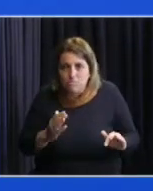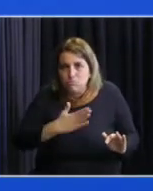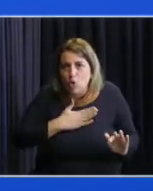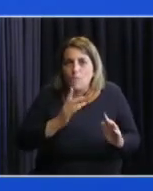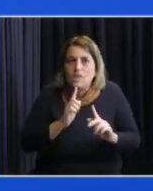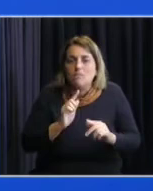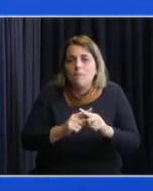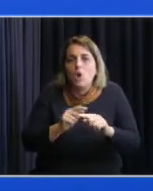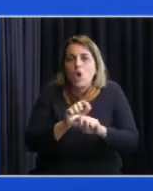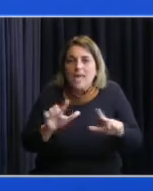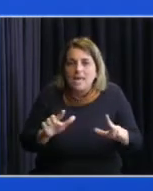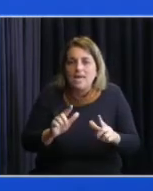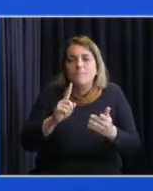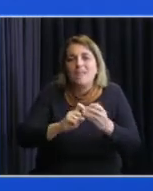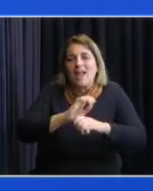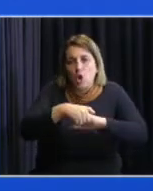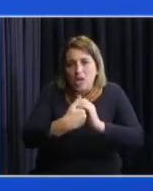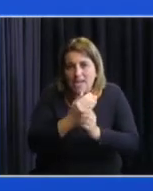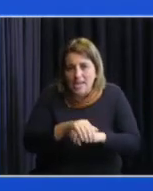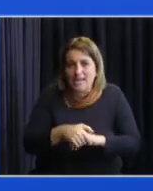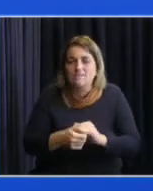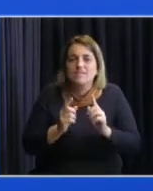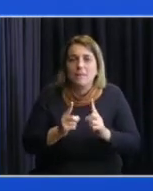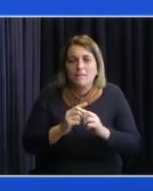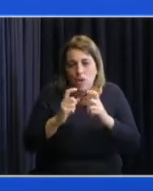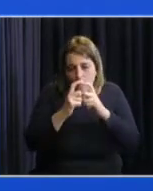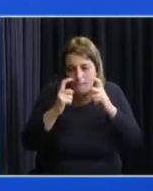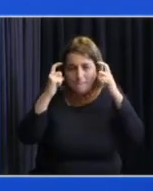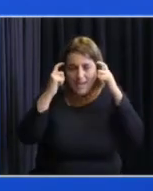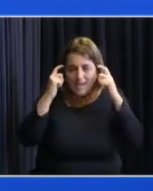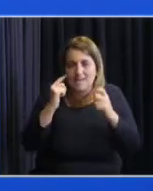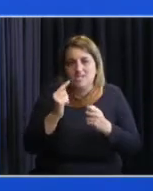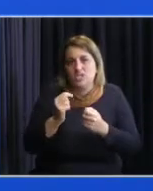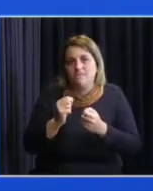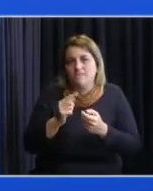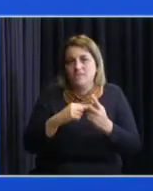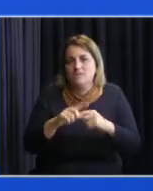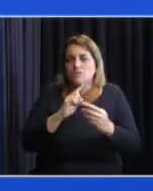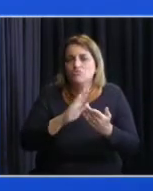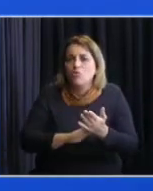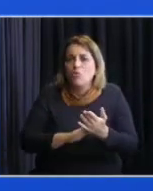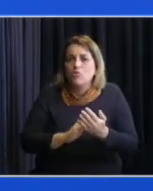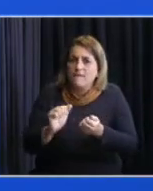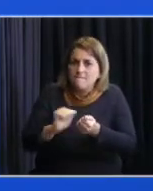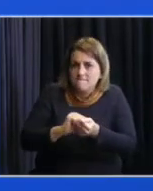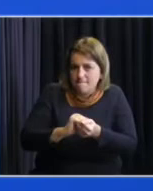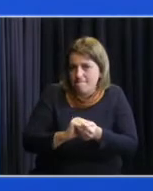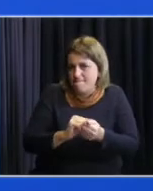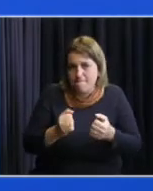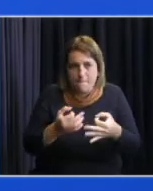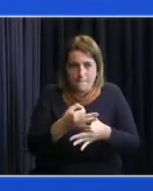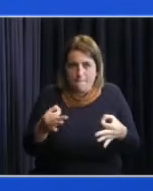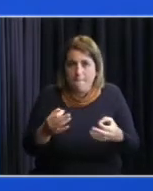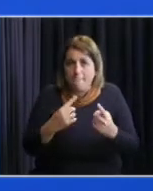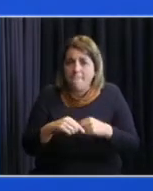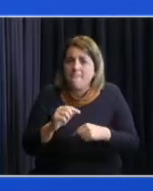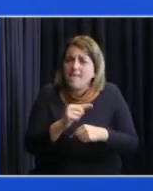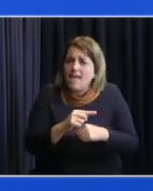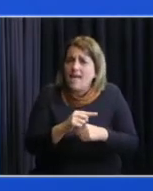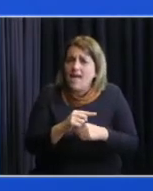la higiene, como alcohol en gel y como estas mascarillas de tela que son lavables. Que estas